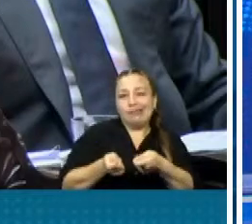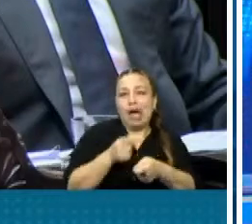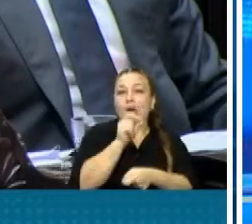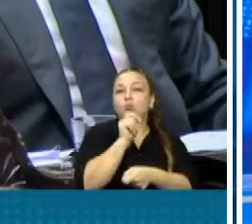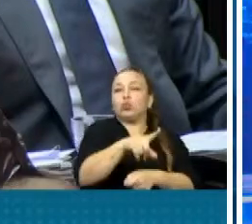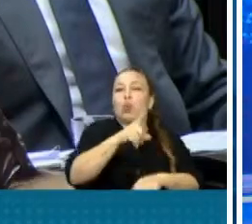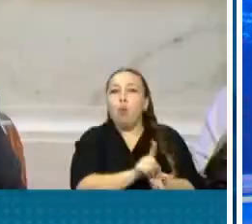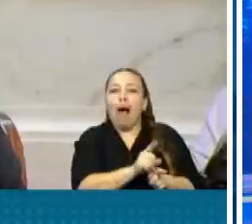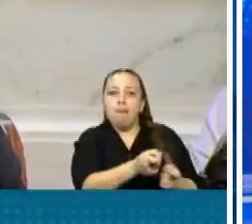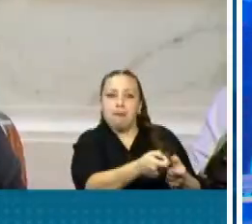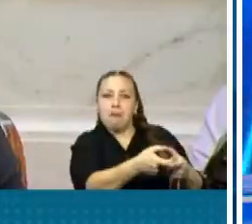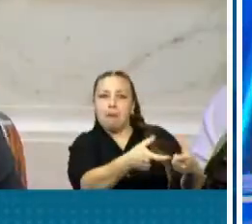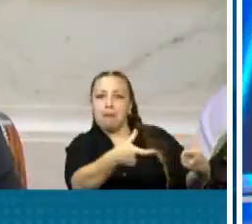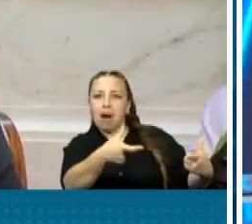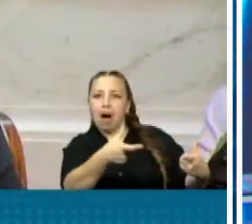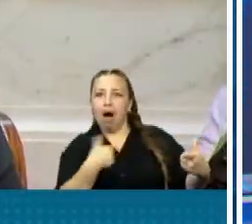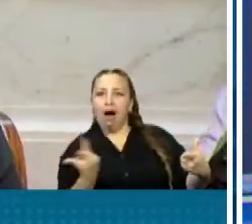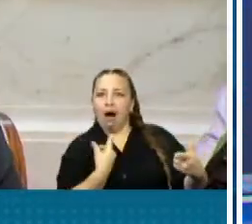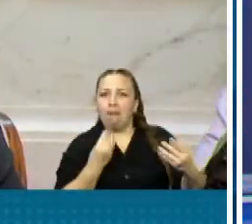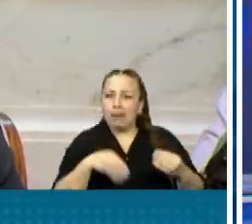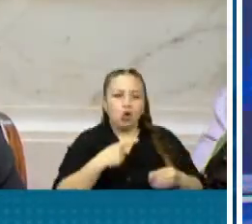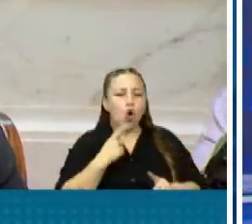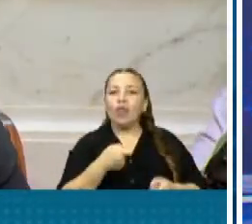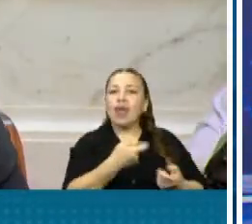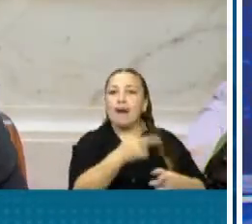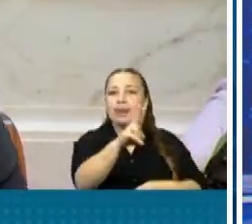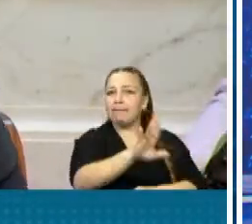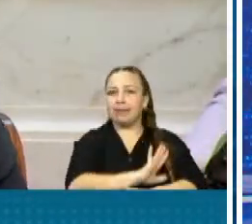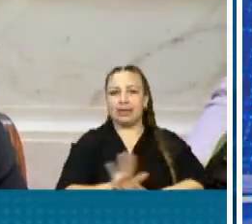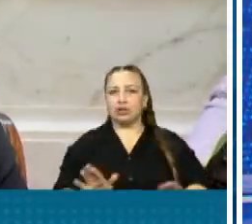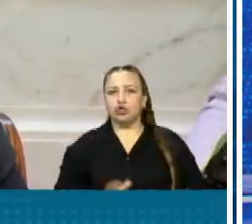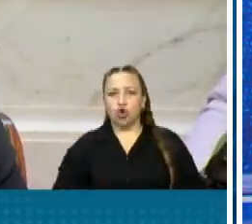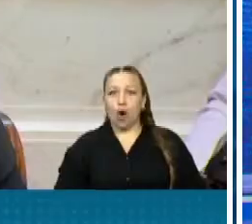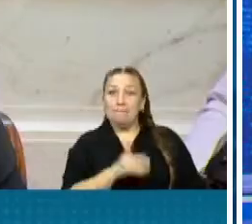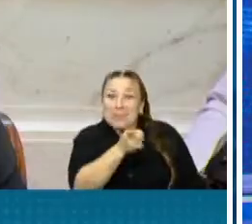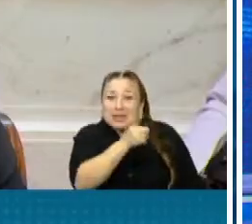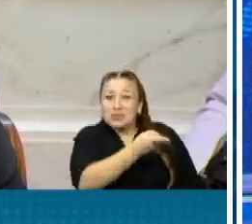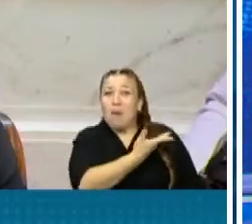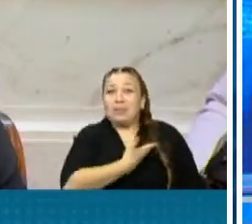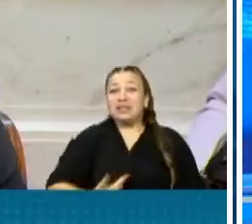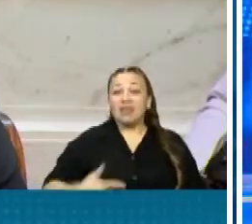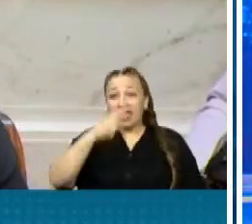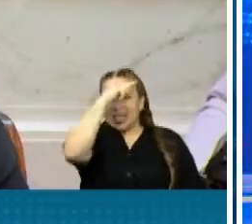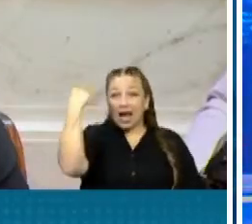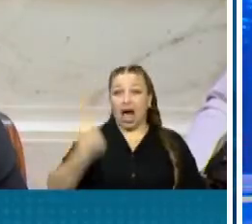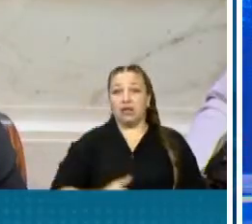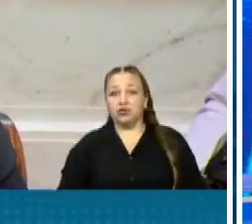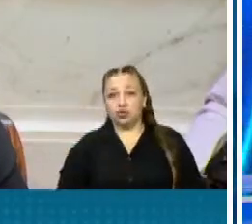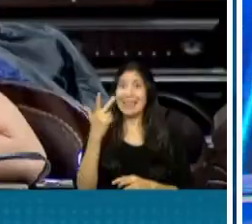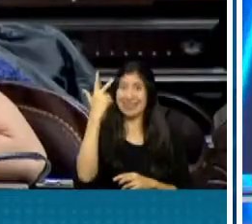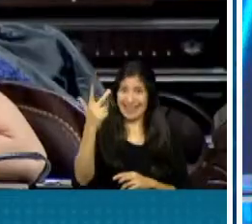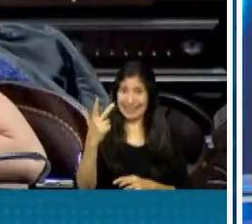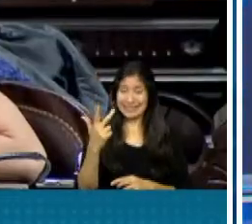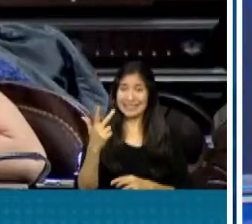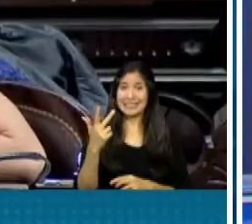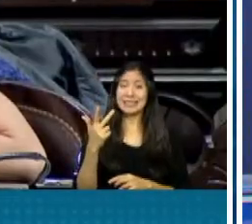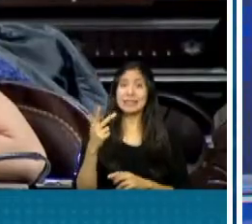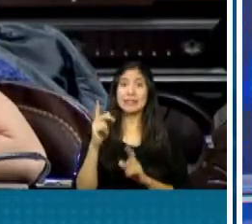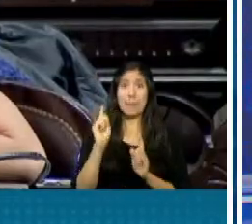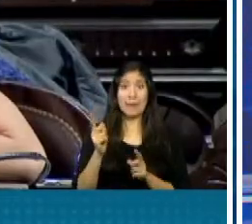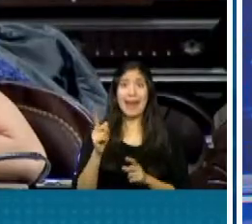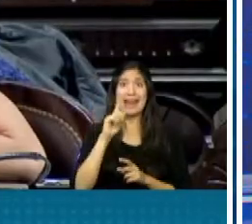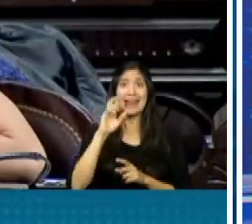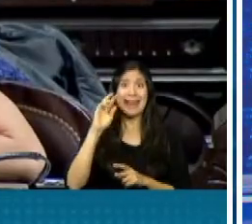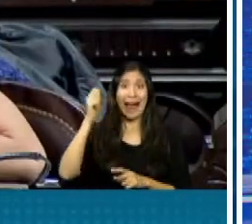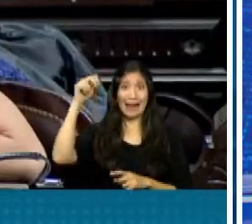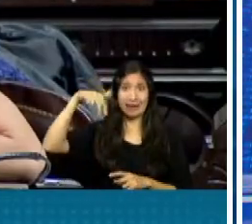estar empoderados y otros van a estar... van a perder un poquito de legitimidad. o caídos, exactamente, Sí. coincido. Sí, eso yo creo que